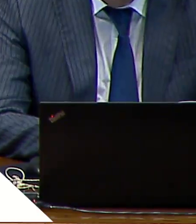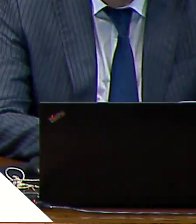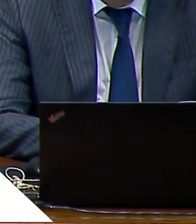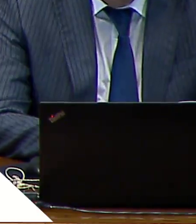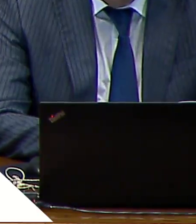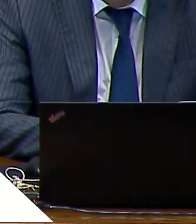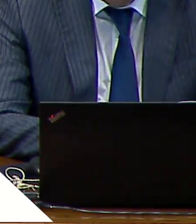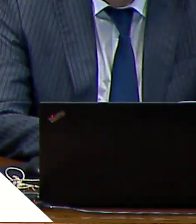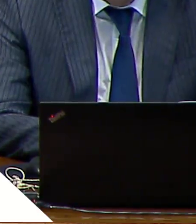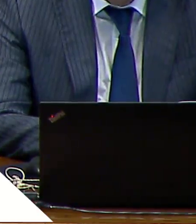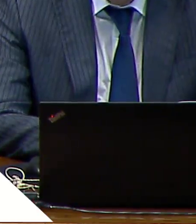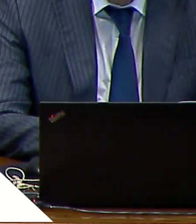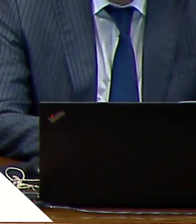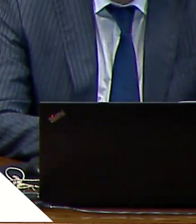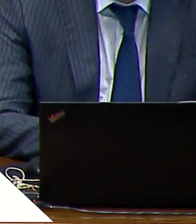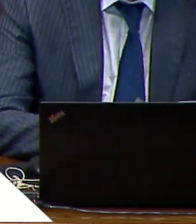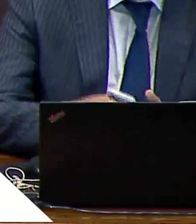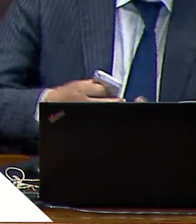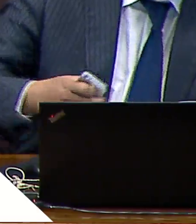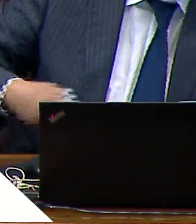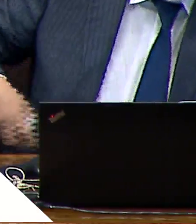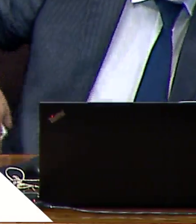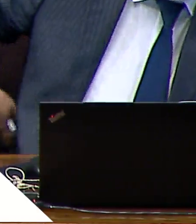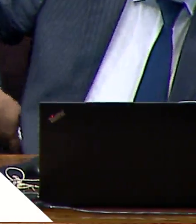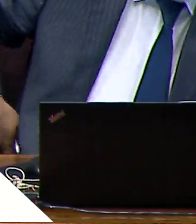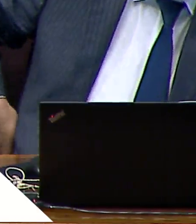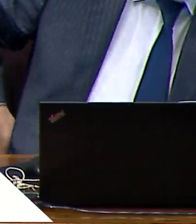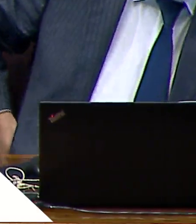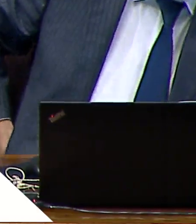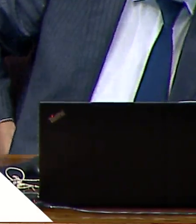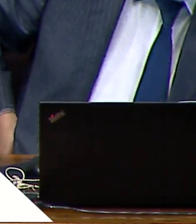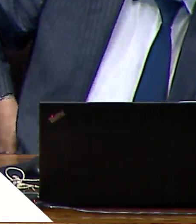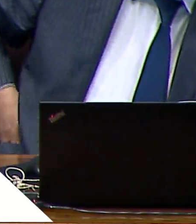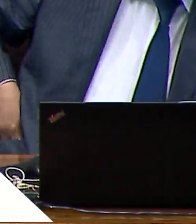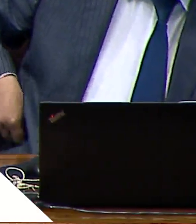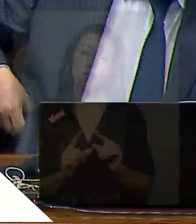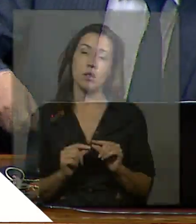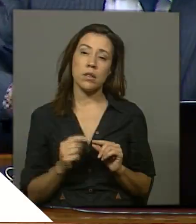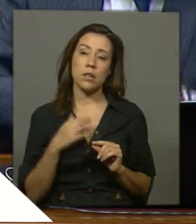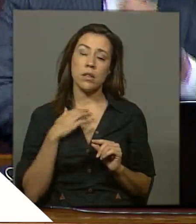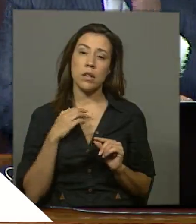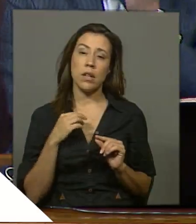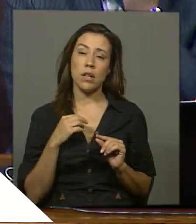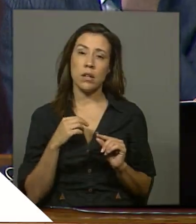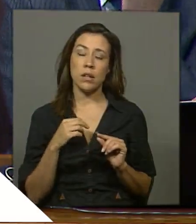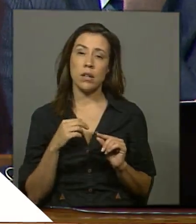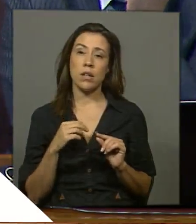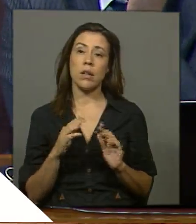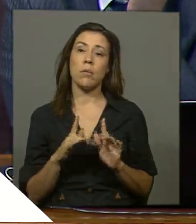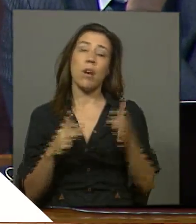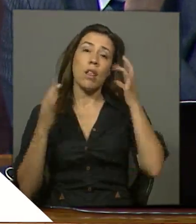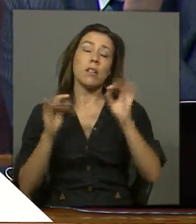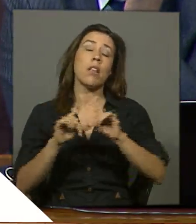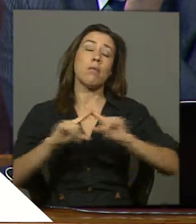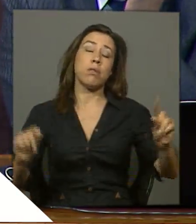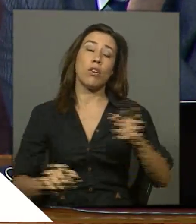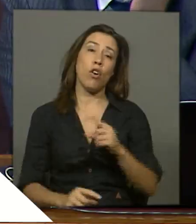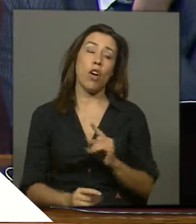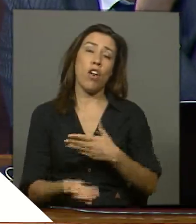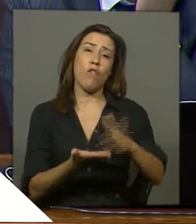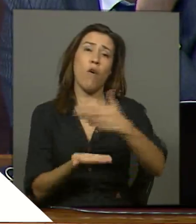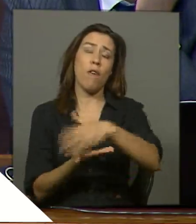solicitar no quiero hacerme parte no quiero hacerme parte de una medida de esa